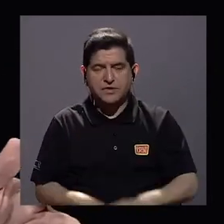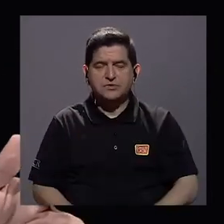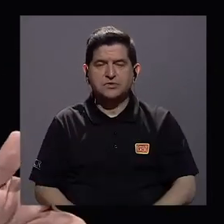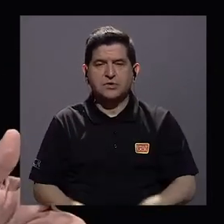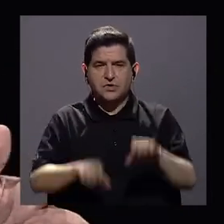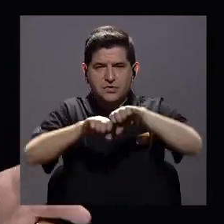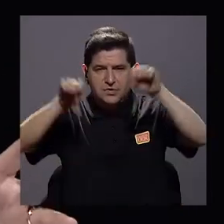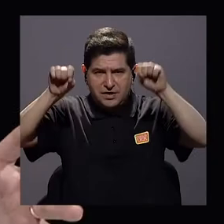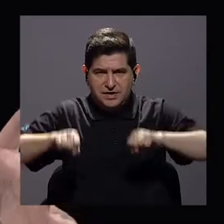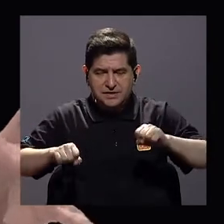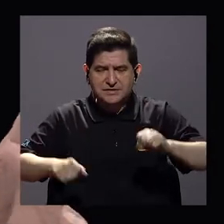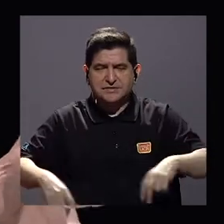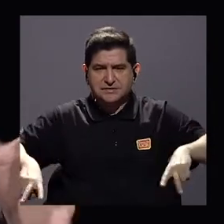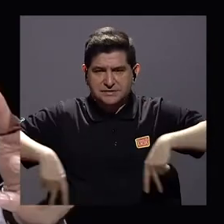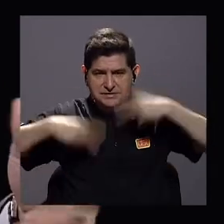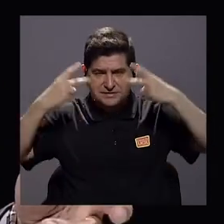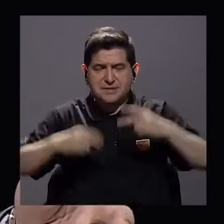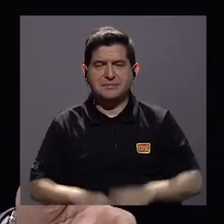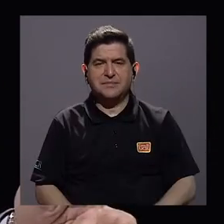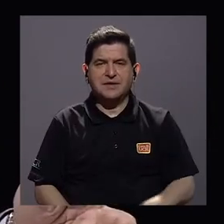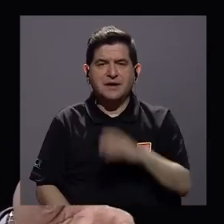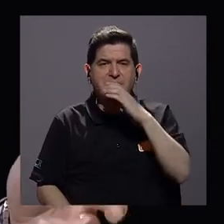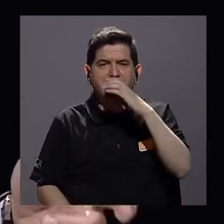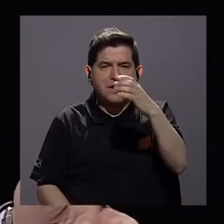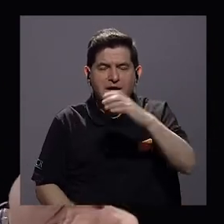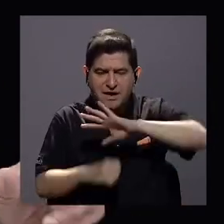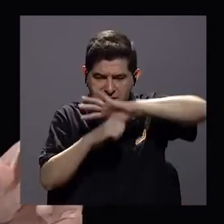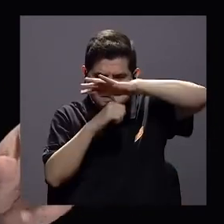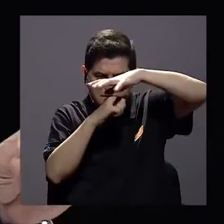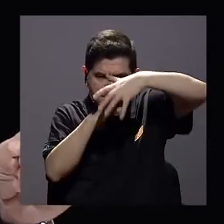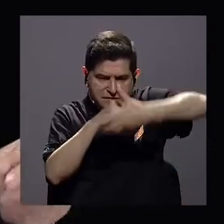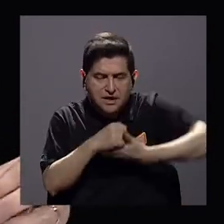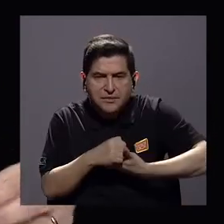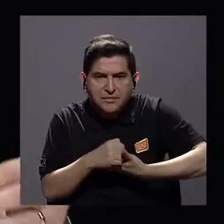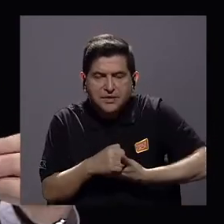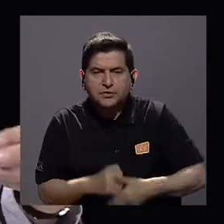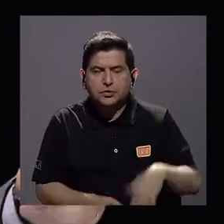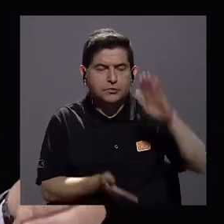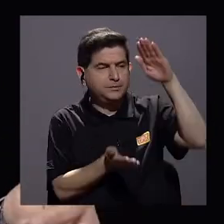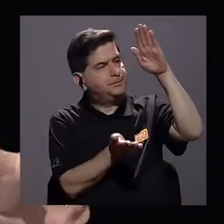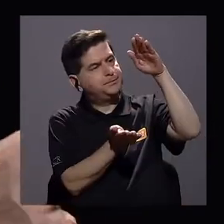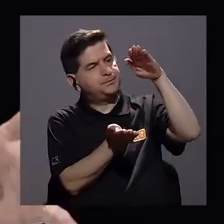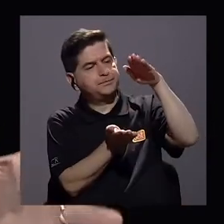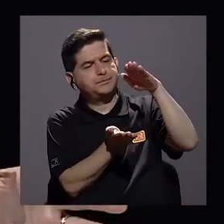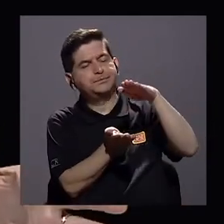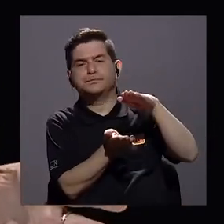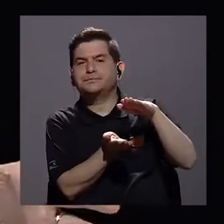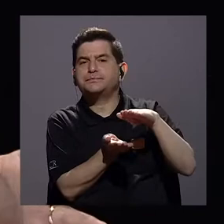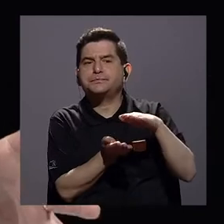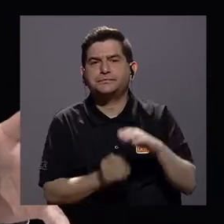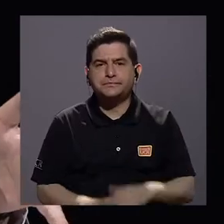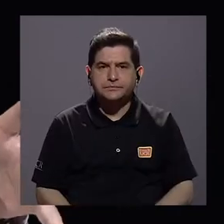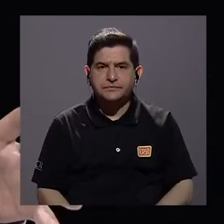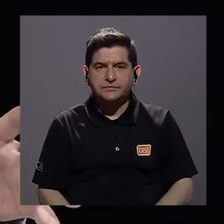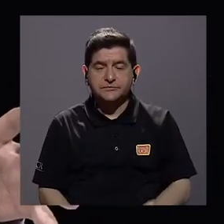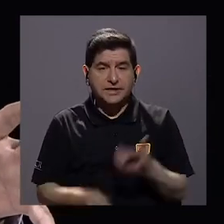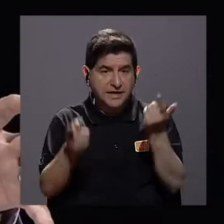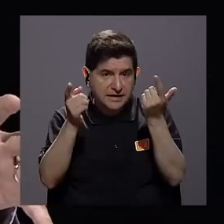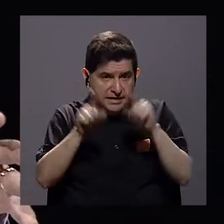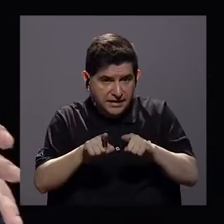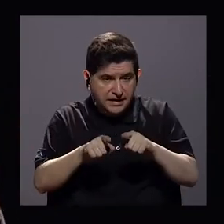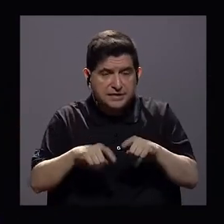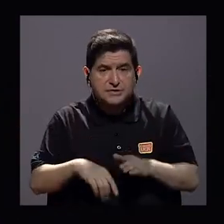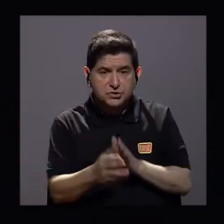ecología encontramos que el calentamiento global ha hecho que se disminuya la cantidad